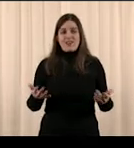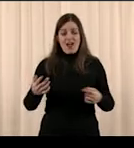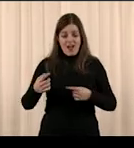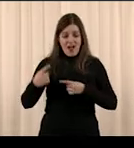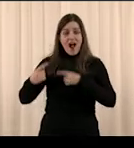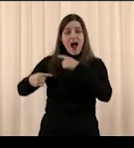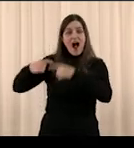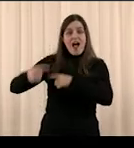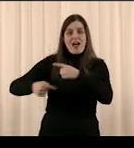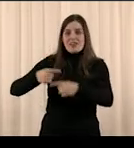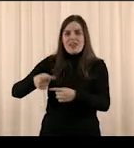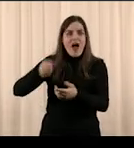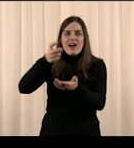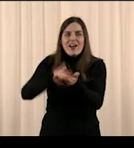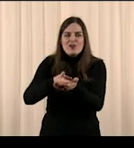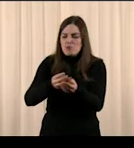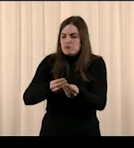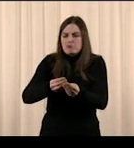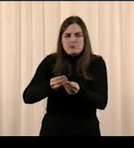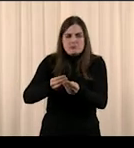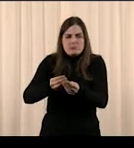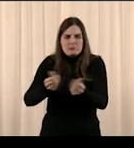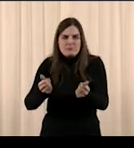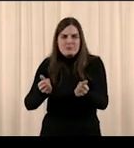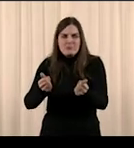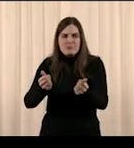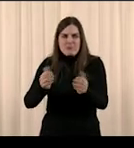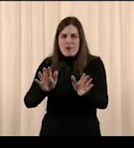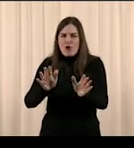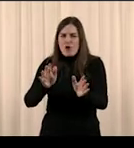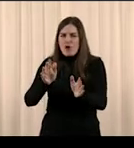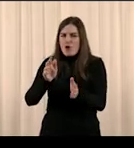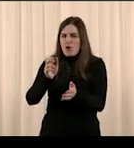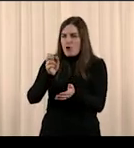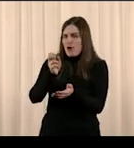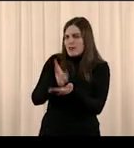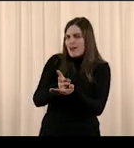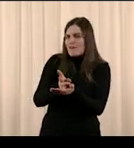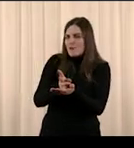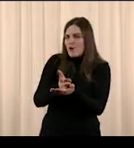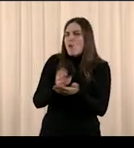Cada día deja de ser un reto, pero el desafío empieza con esta pregunta.